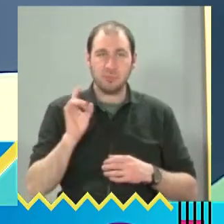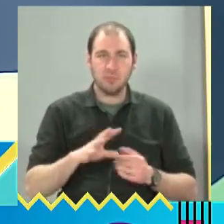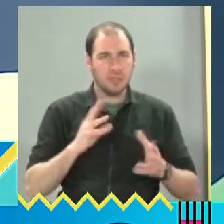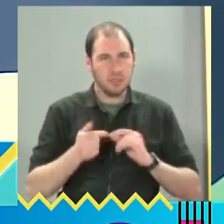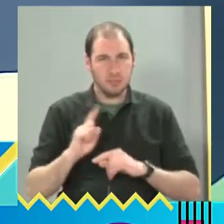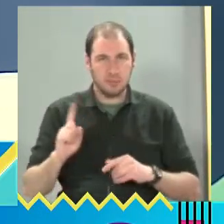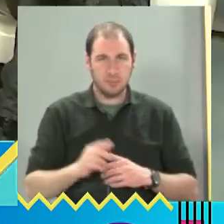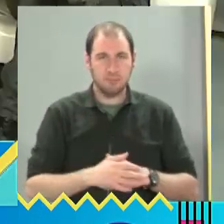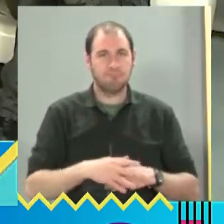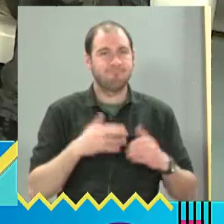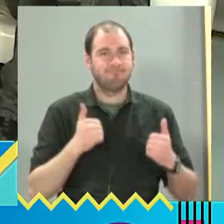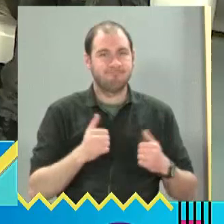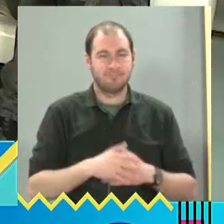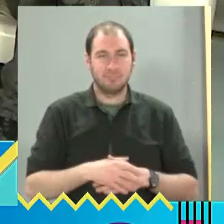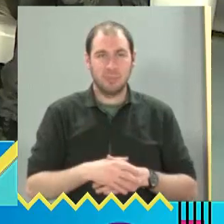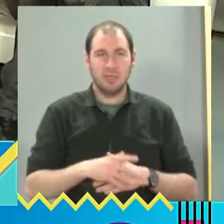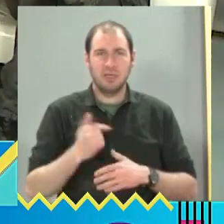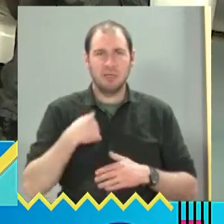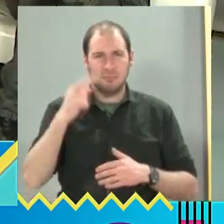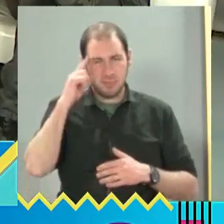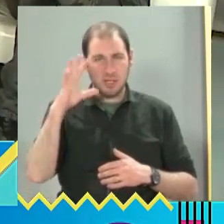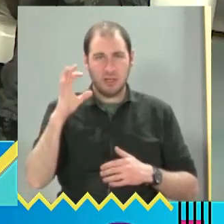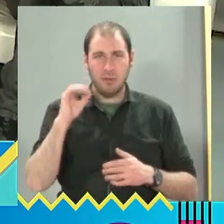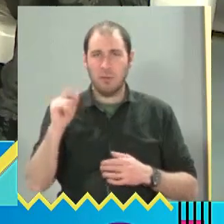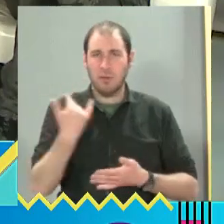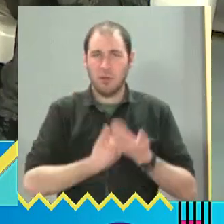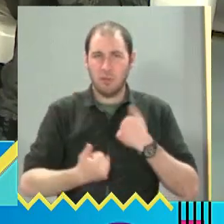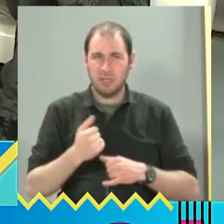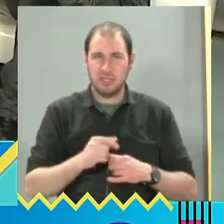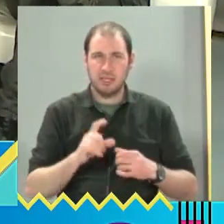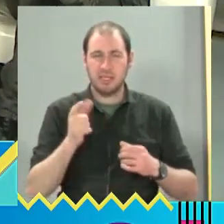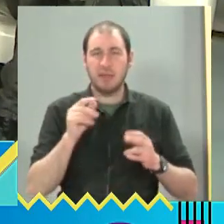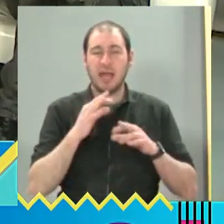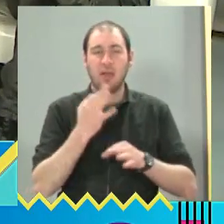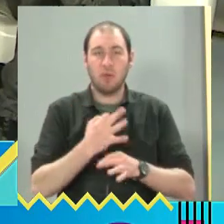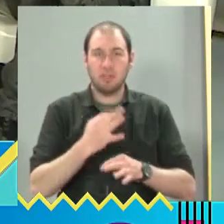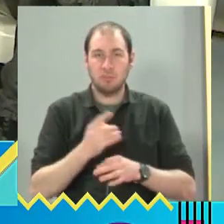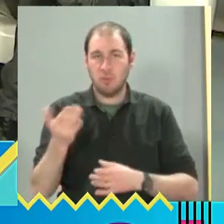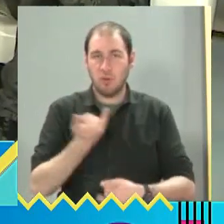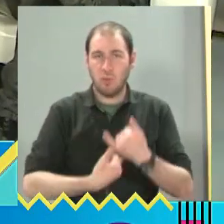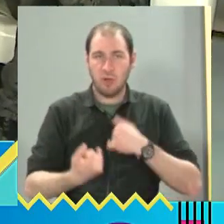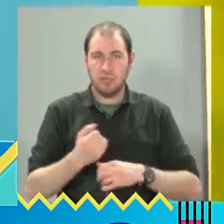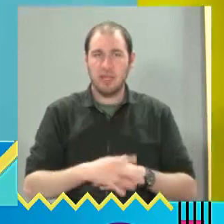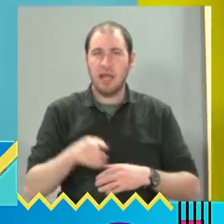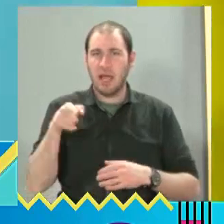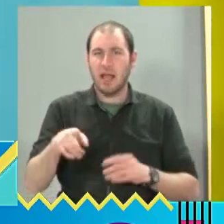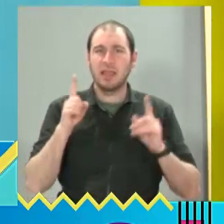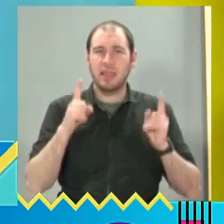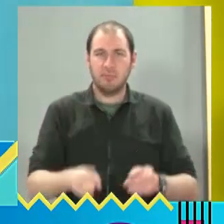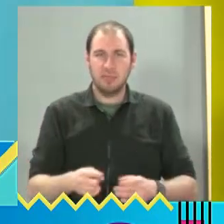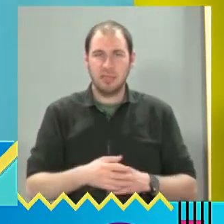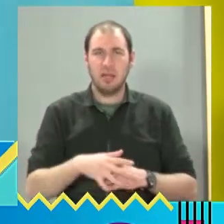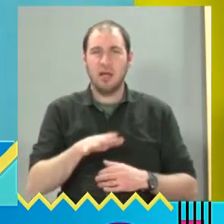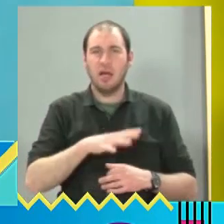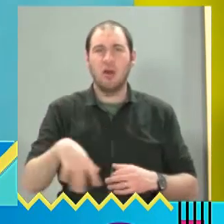crisis. Bien, quería quedarme, Sebastián, con lo que dijiste vos en términos de educación. O sea, lo nombraste como que ahí también es un